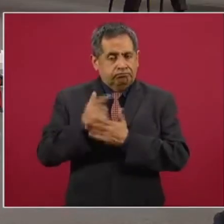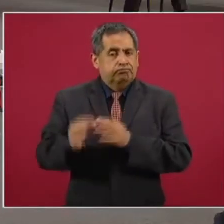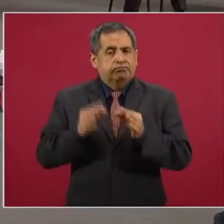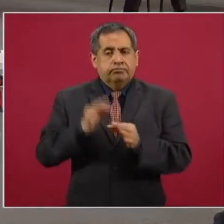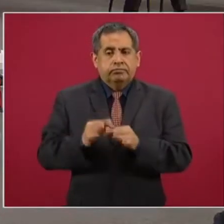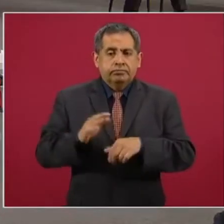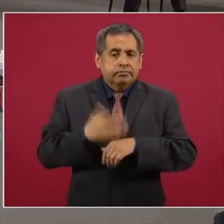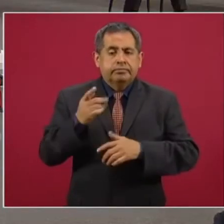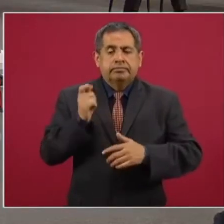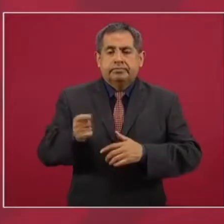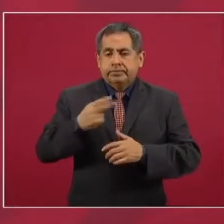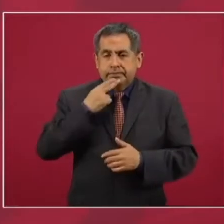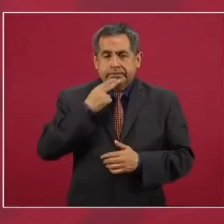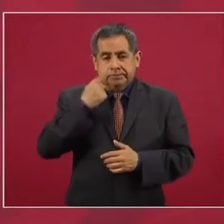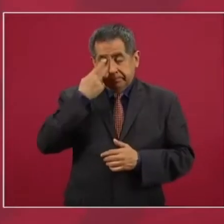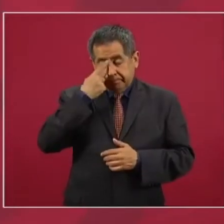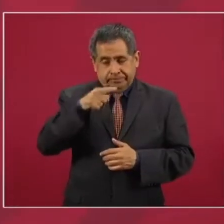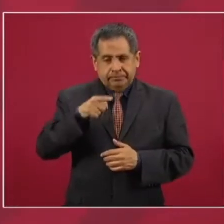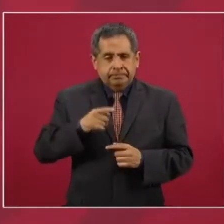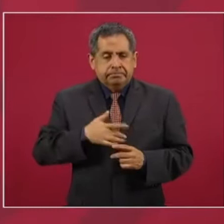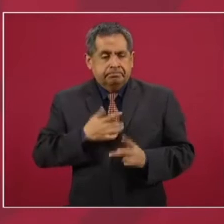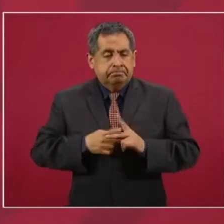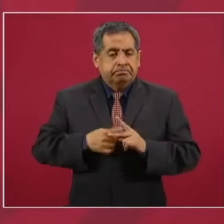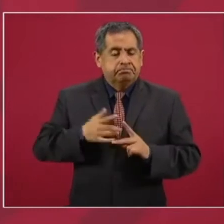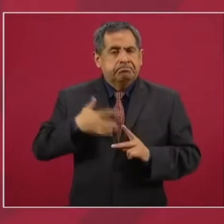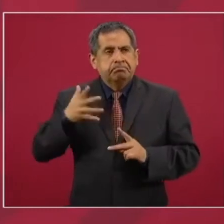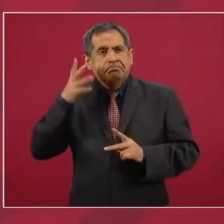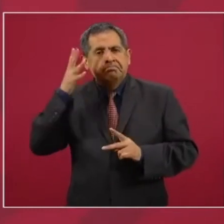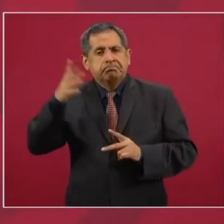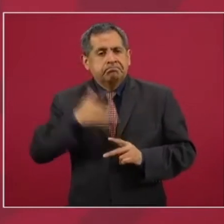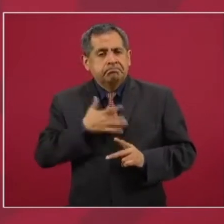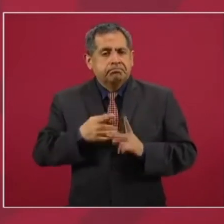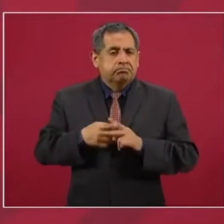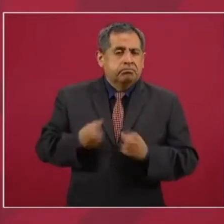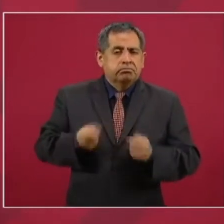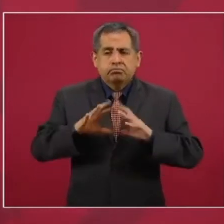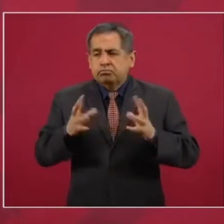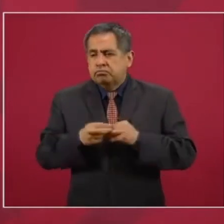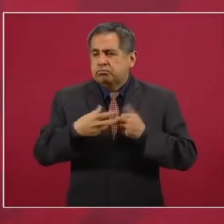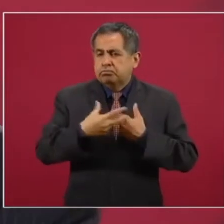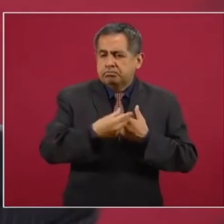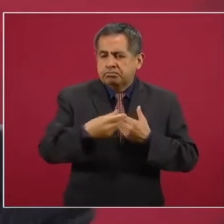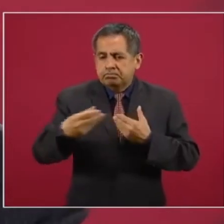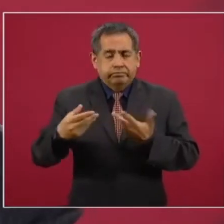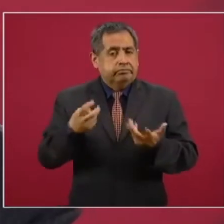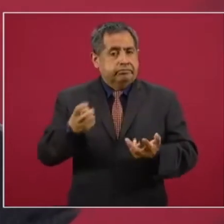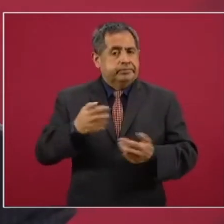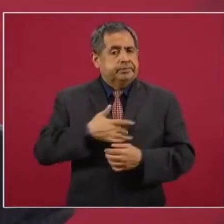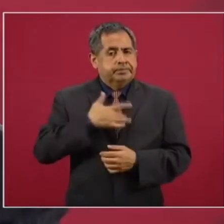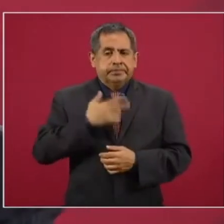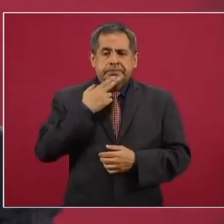nos permiten también hacer inferencias útiles en su momento, cuando ocurrieron en esas